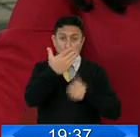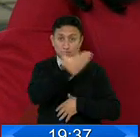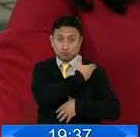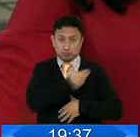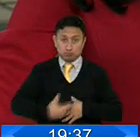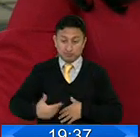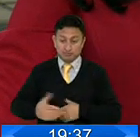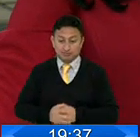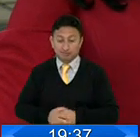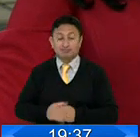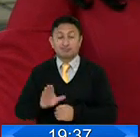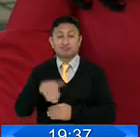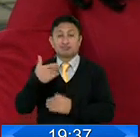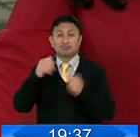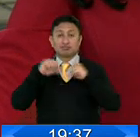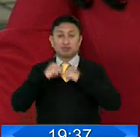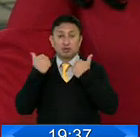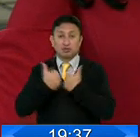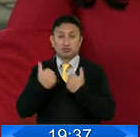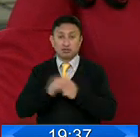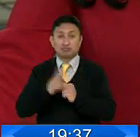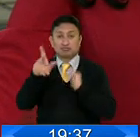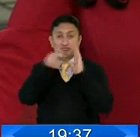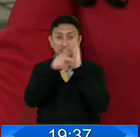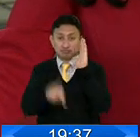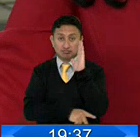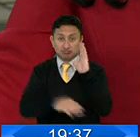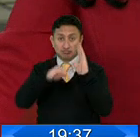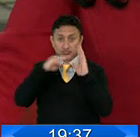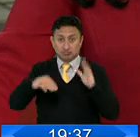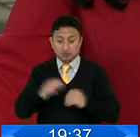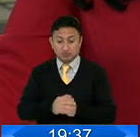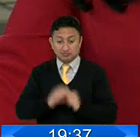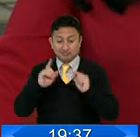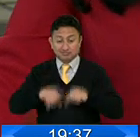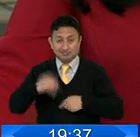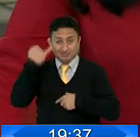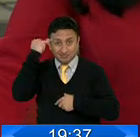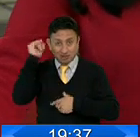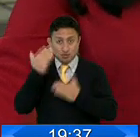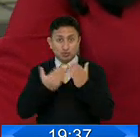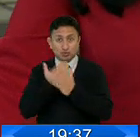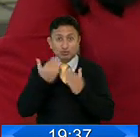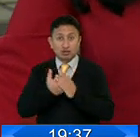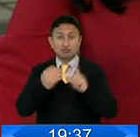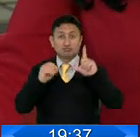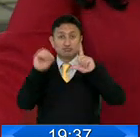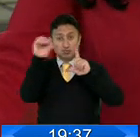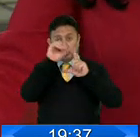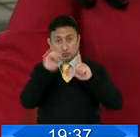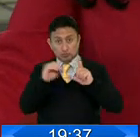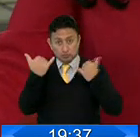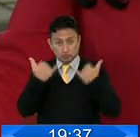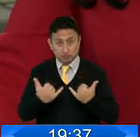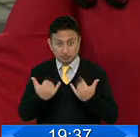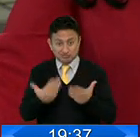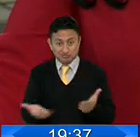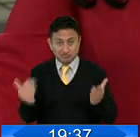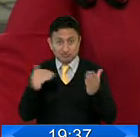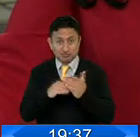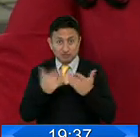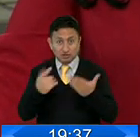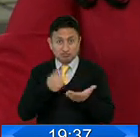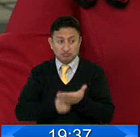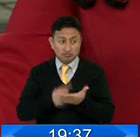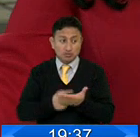y candidatos a la Asamblea y Parlamento Andino. A través de innovadores medios telemáticos, los movimientos se renuevan y